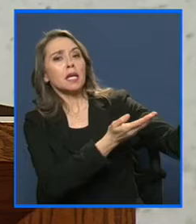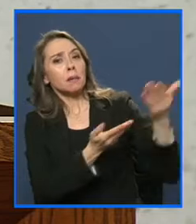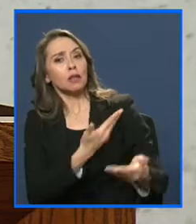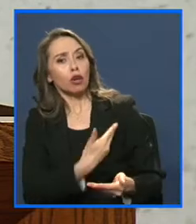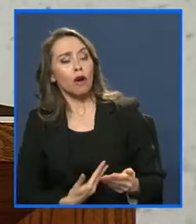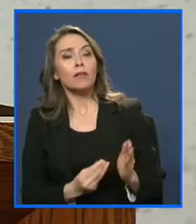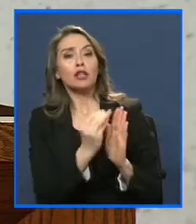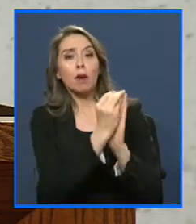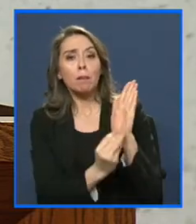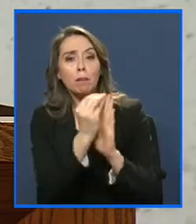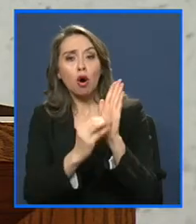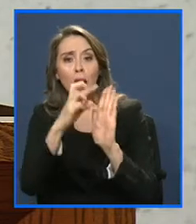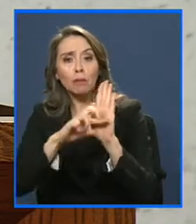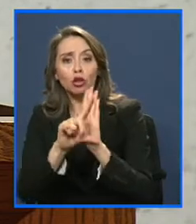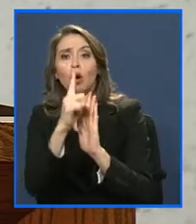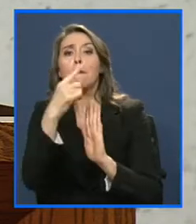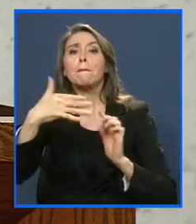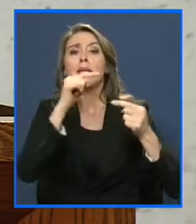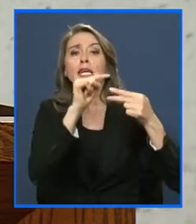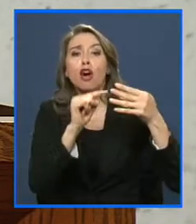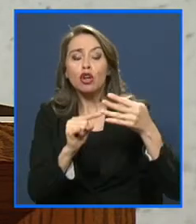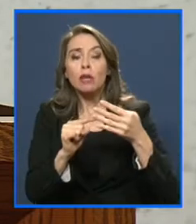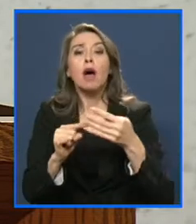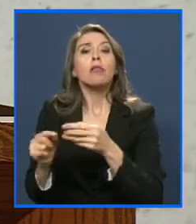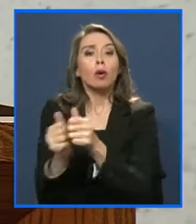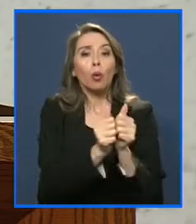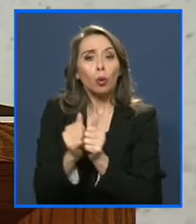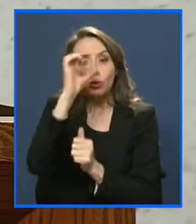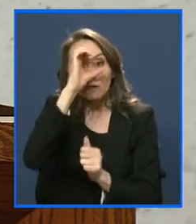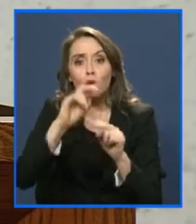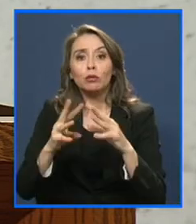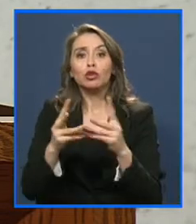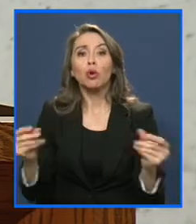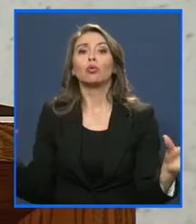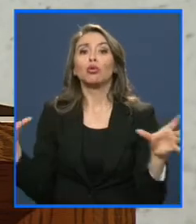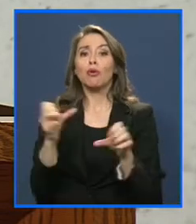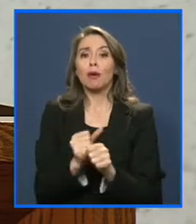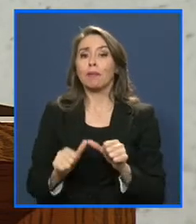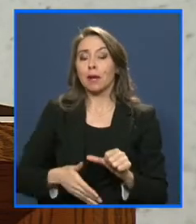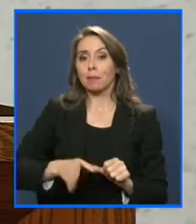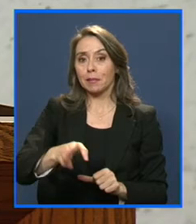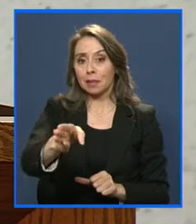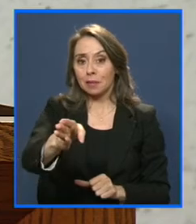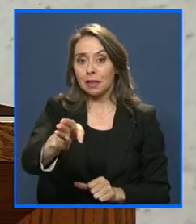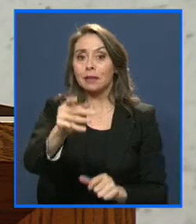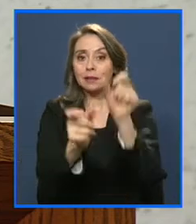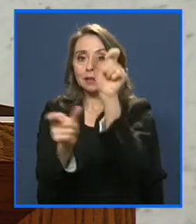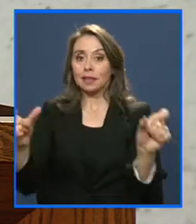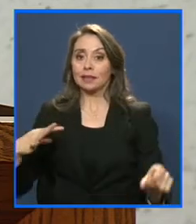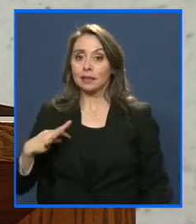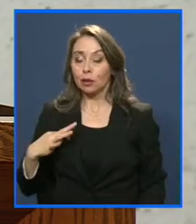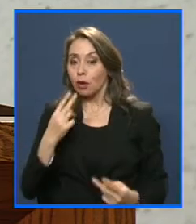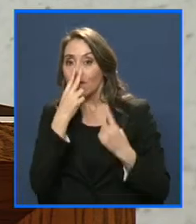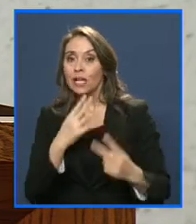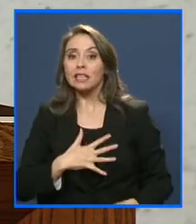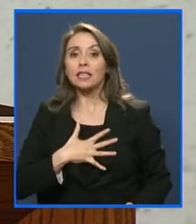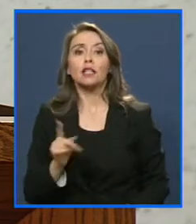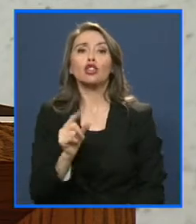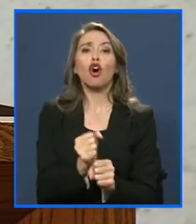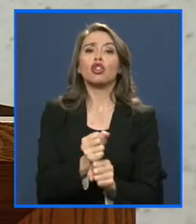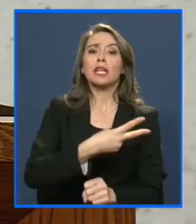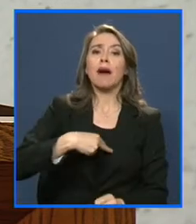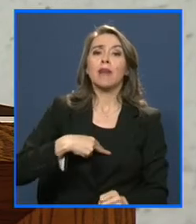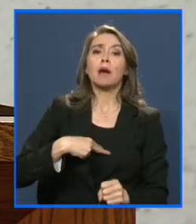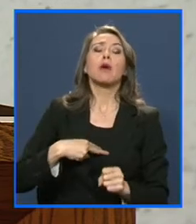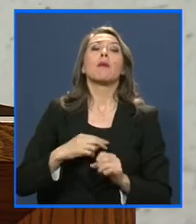consensuadas para la búsqueda conjunta y generosa de soluciones rápidas y permanentes que la ciudadanía ve y sienta que no trabajamos para